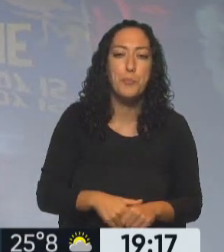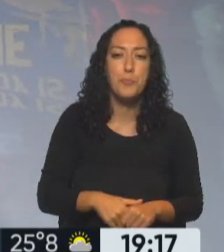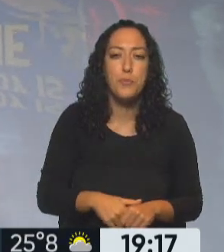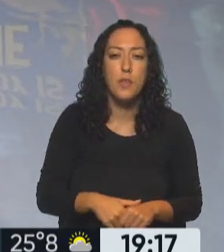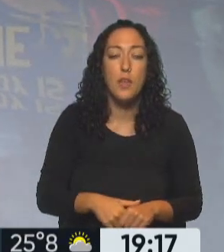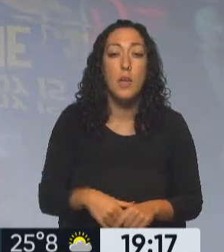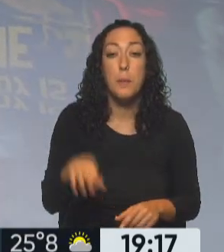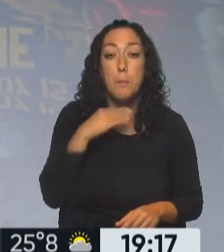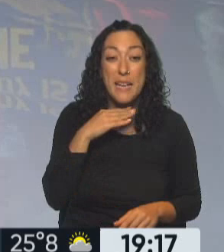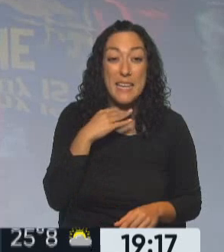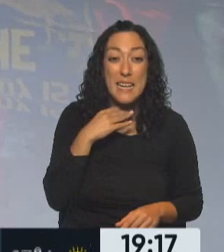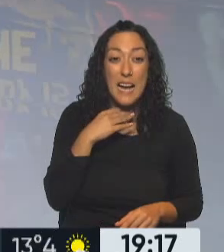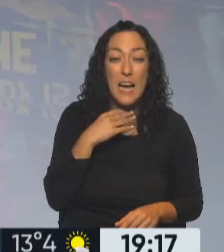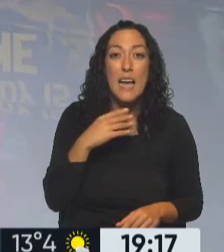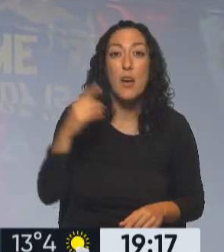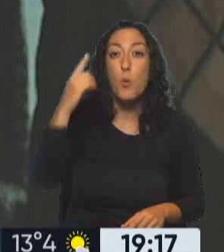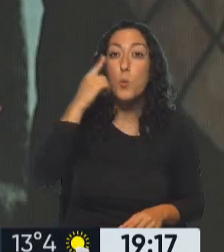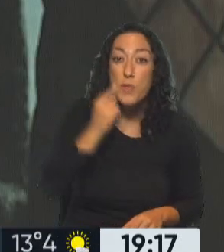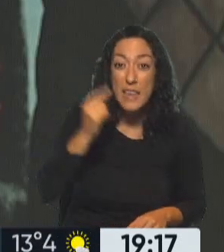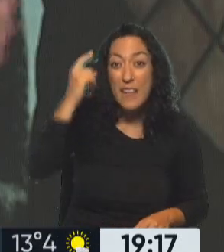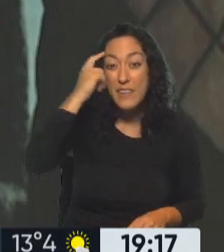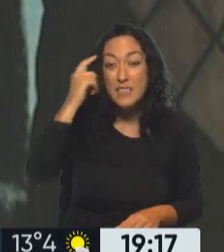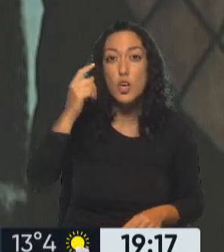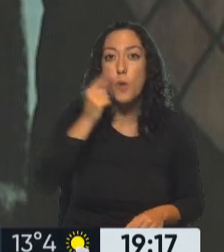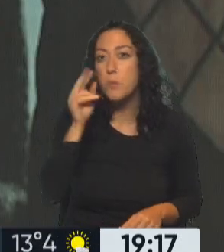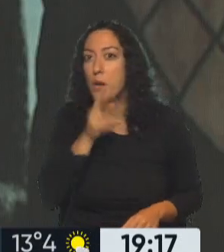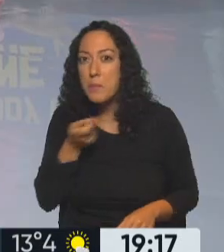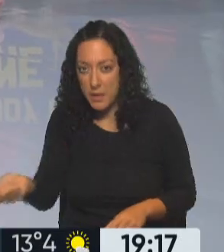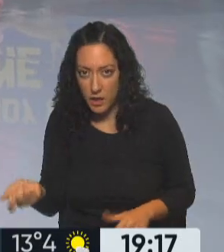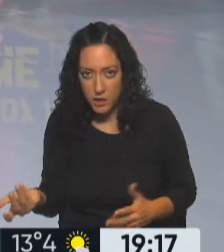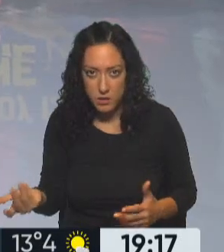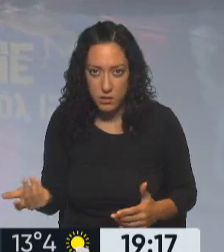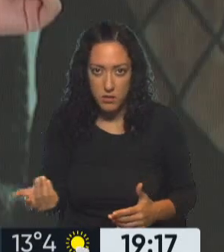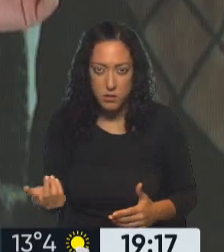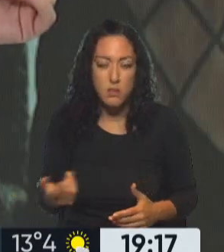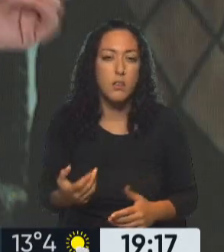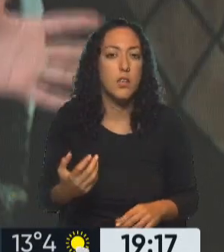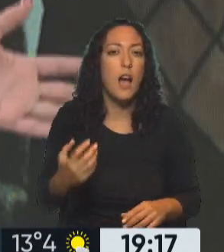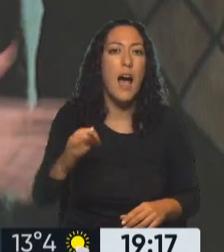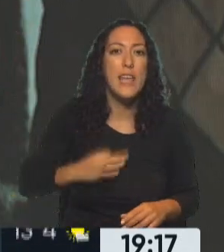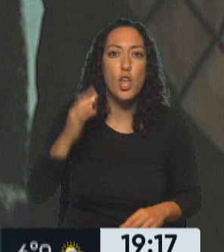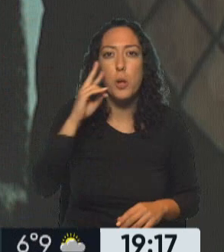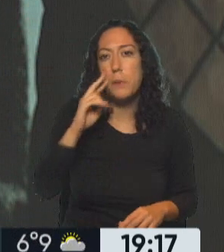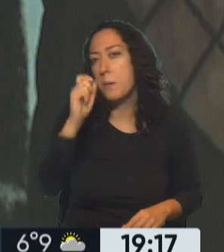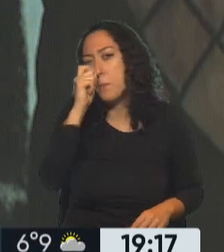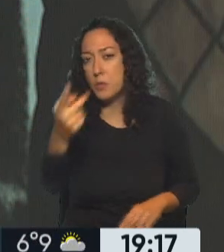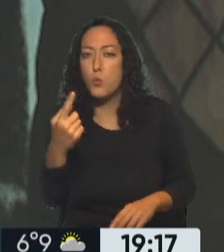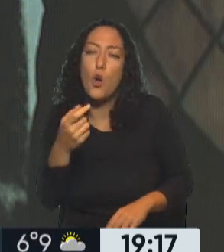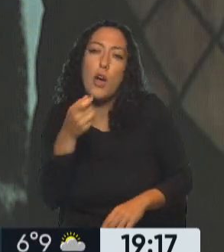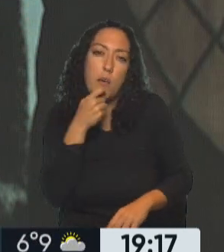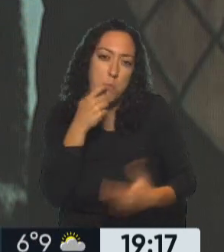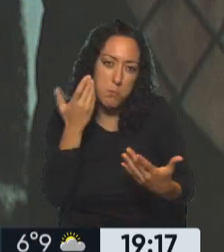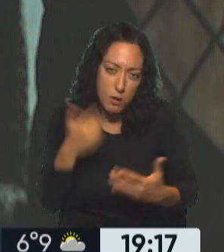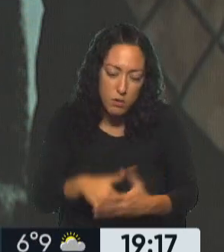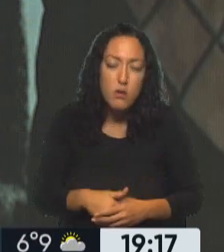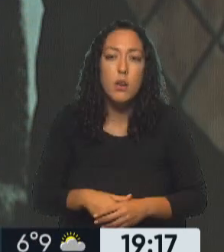10 femicidios por día. Unos números, esto hace referencia al 2021, pero bueno, un número que